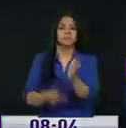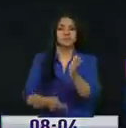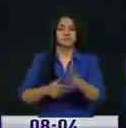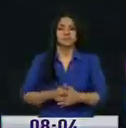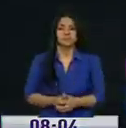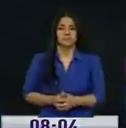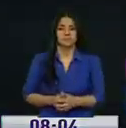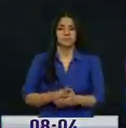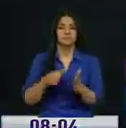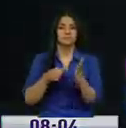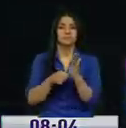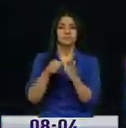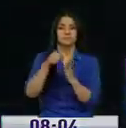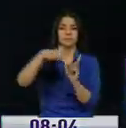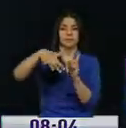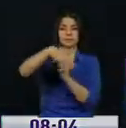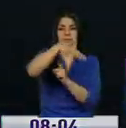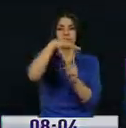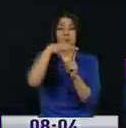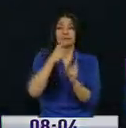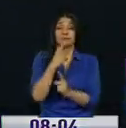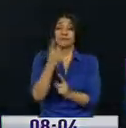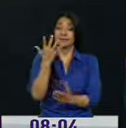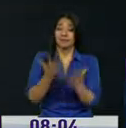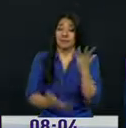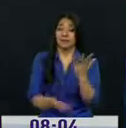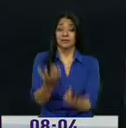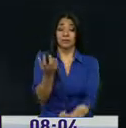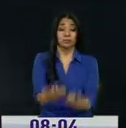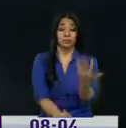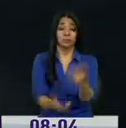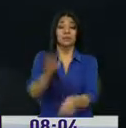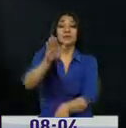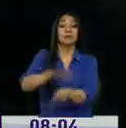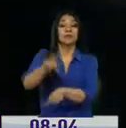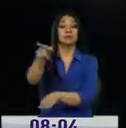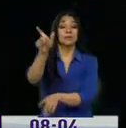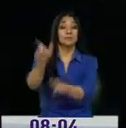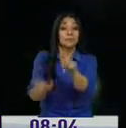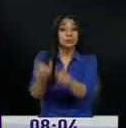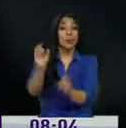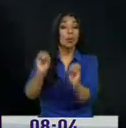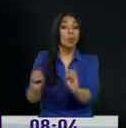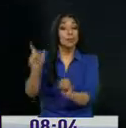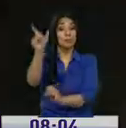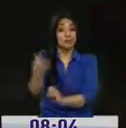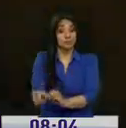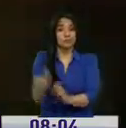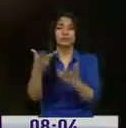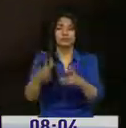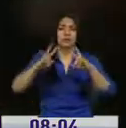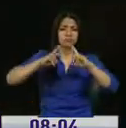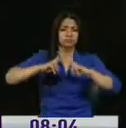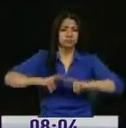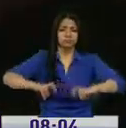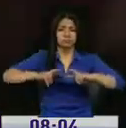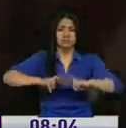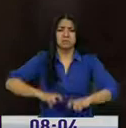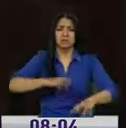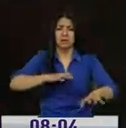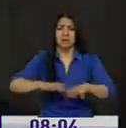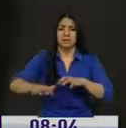Además, el Ministerio del Ambiente, que presume que el fuego habría sido provocado, ha manifestado que se realizarán todas las acciones